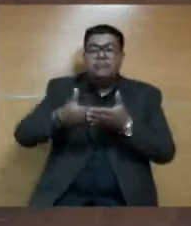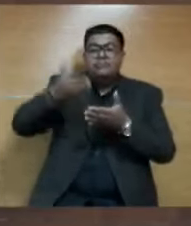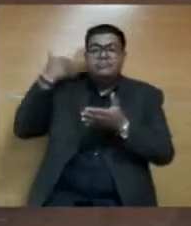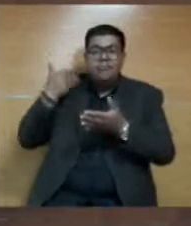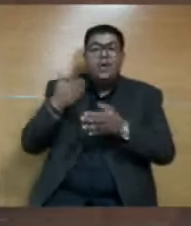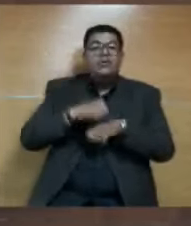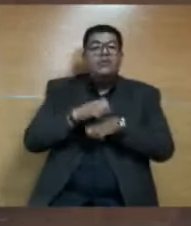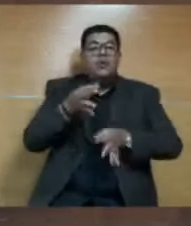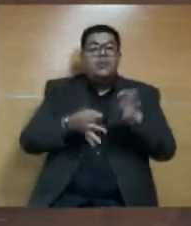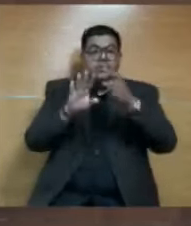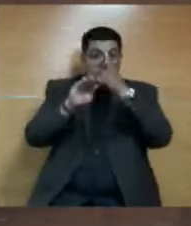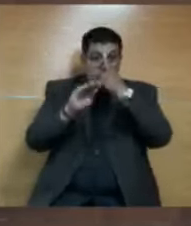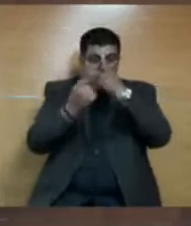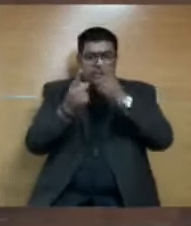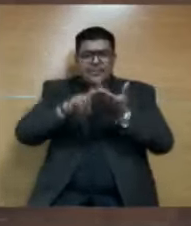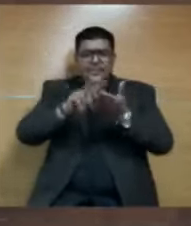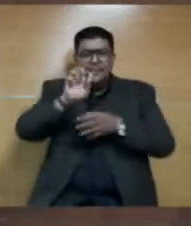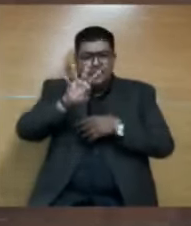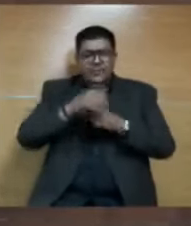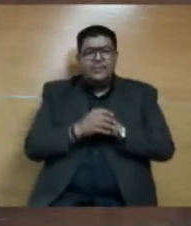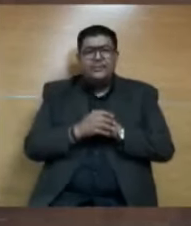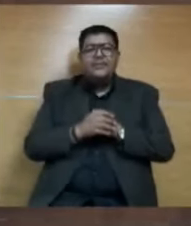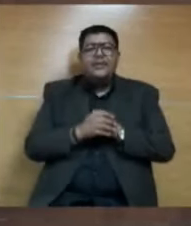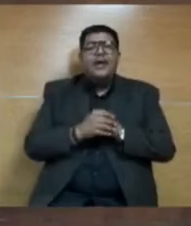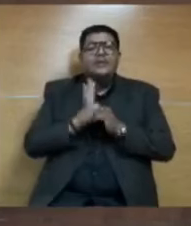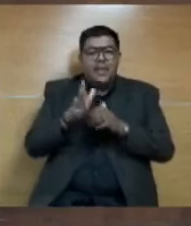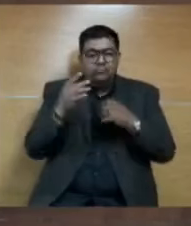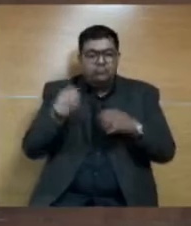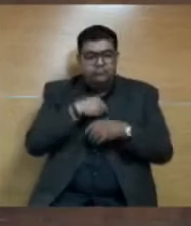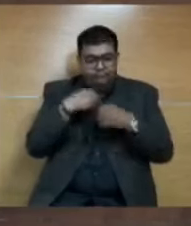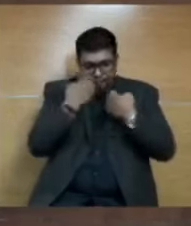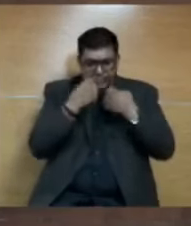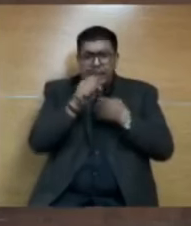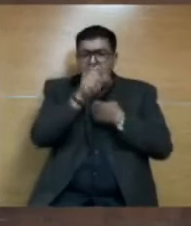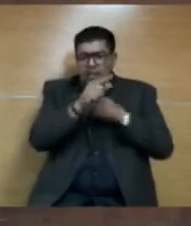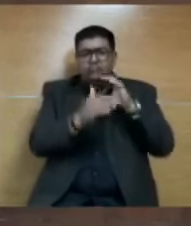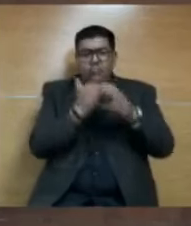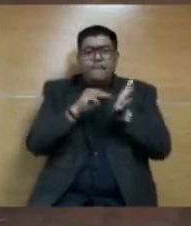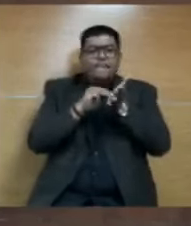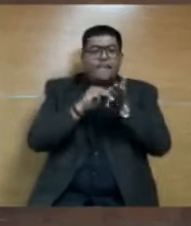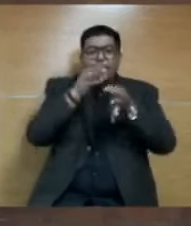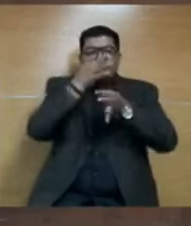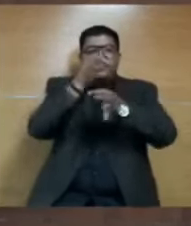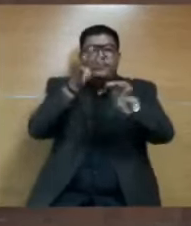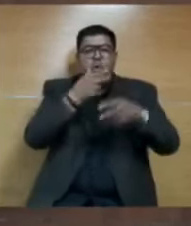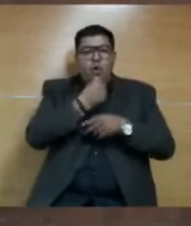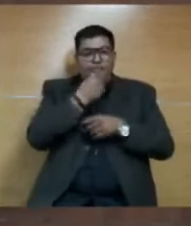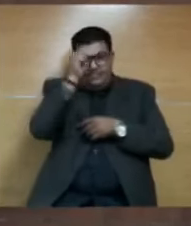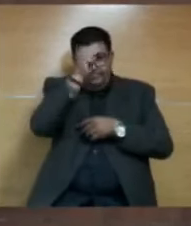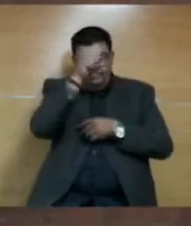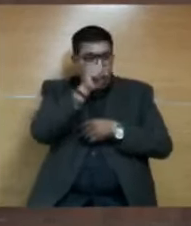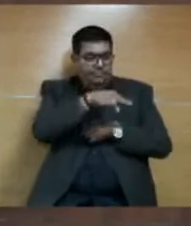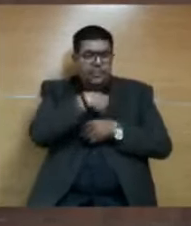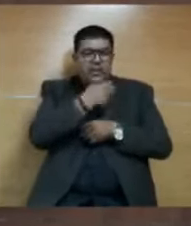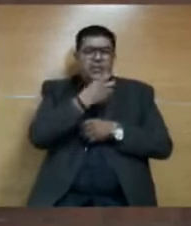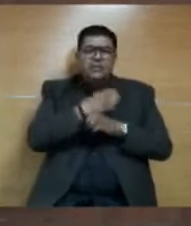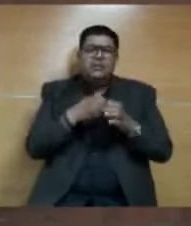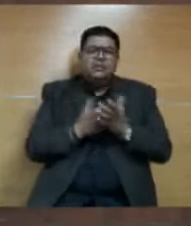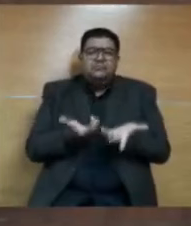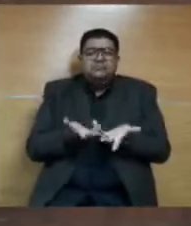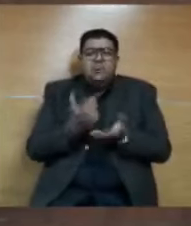regional en el juicio electoral 91 de 2024, al analizar el mismo mensaje del cardenal, se determinó que no se actualizaba